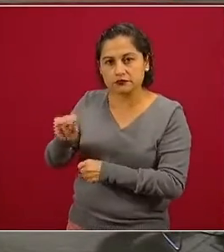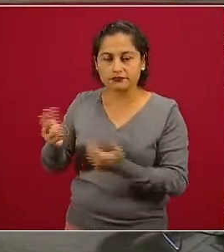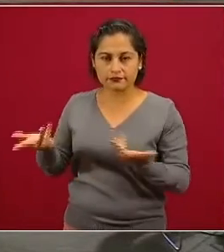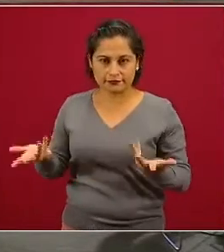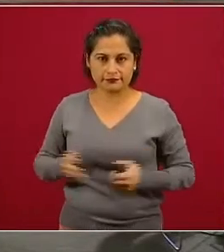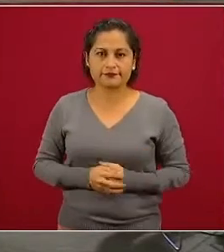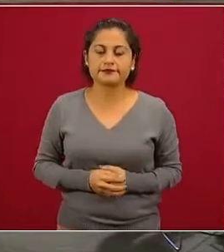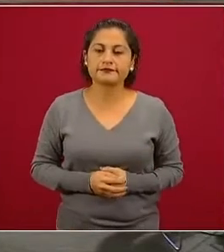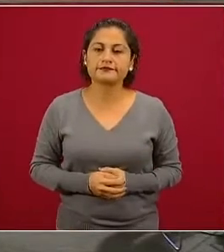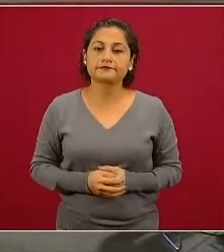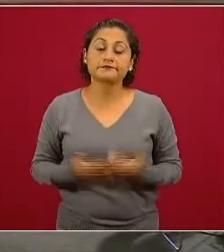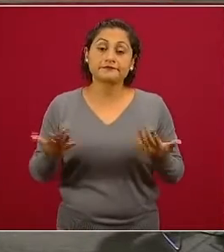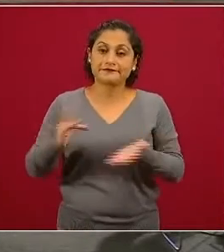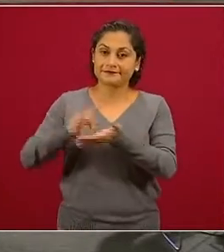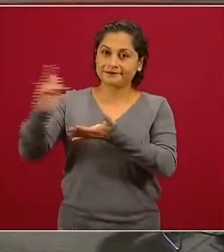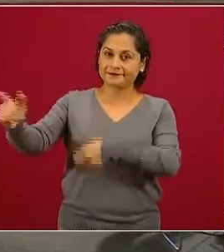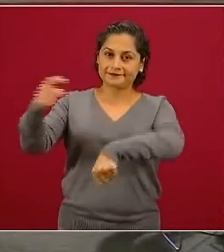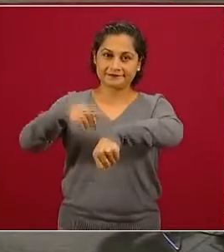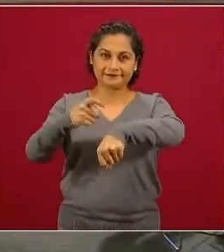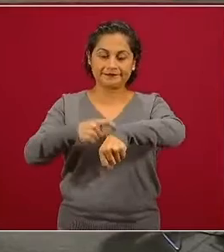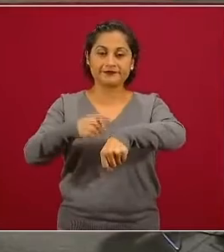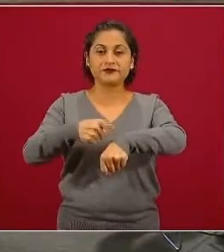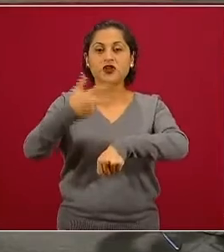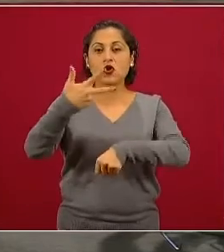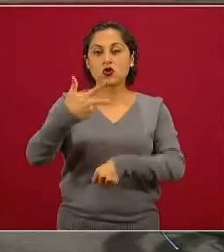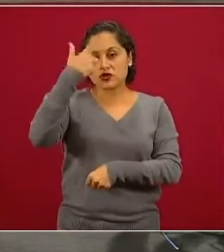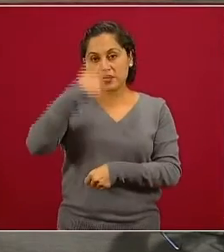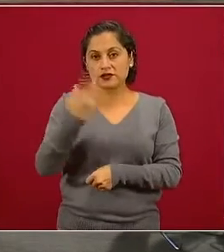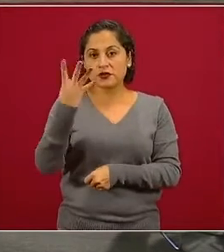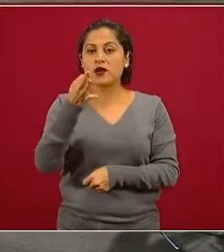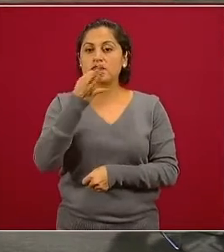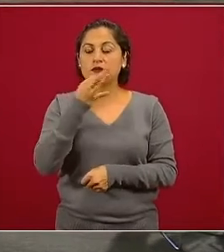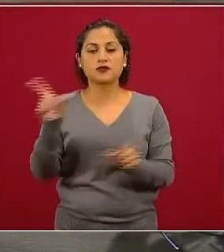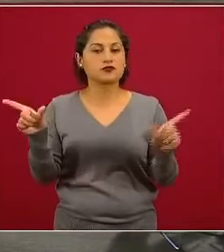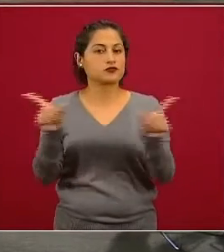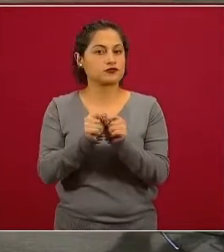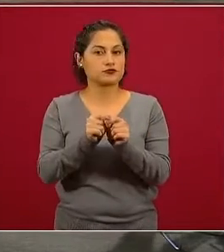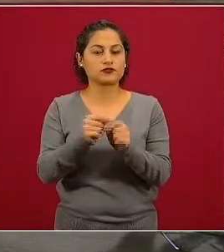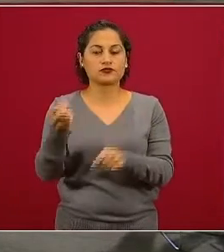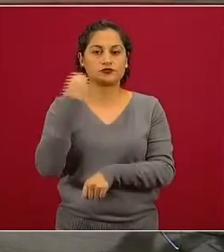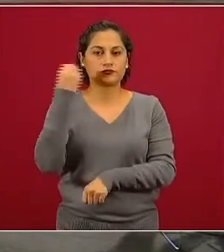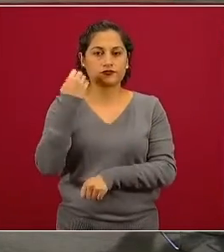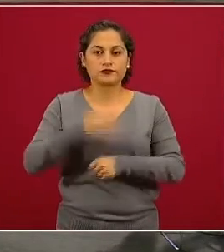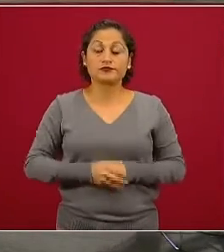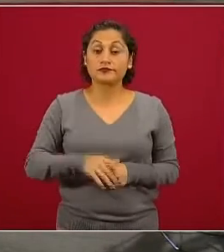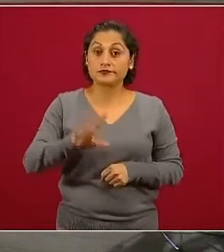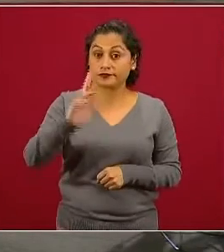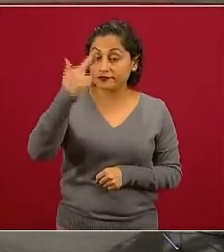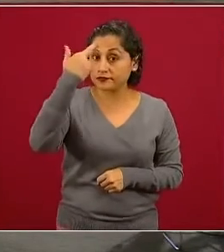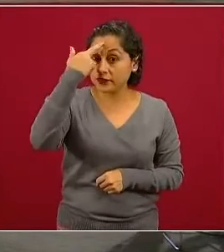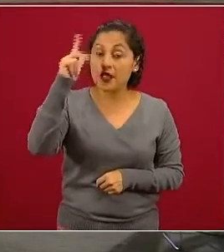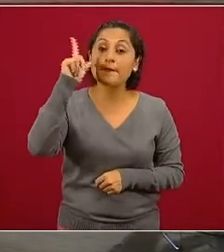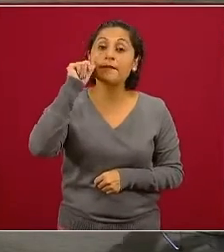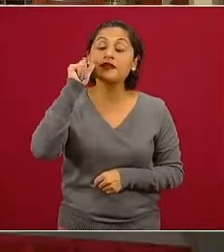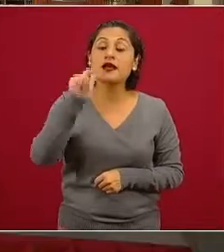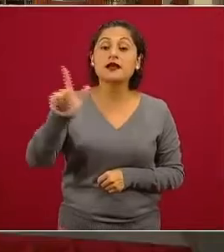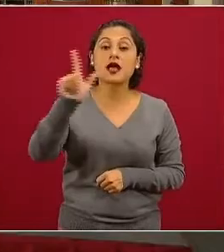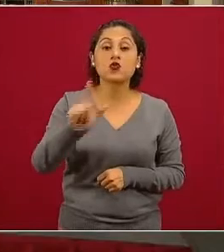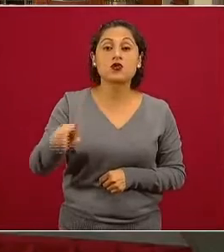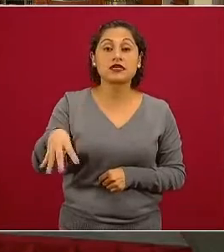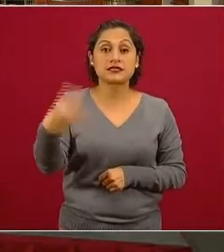comunicadores. Nadie quiere censura, nadie quiere nada de eso, pero antes de